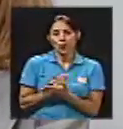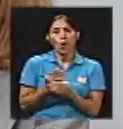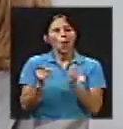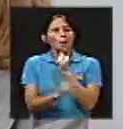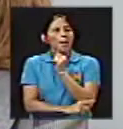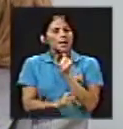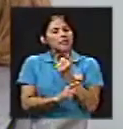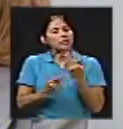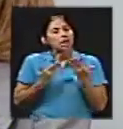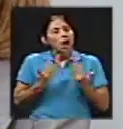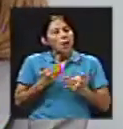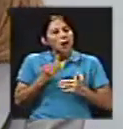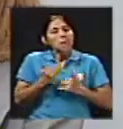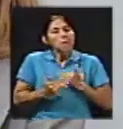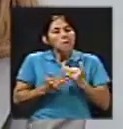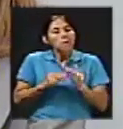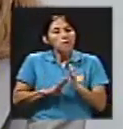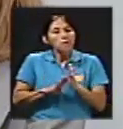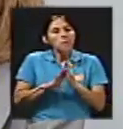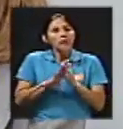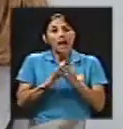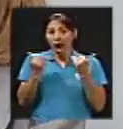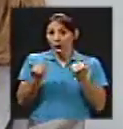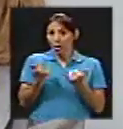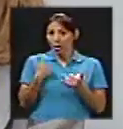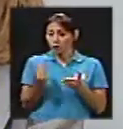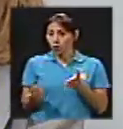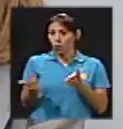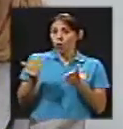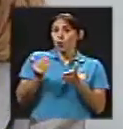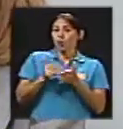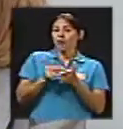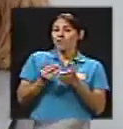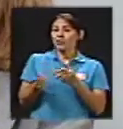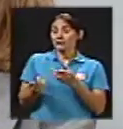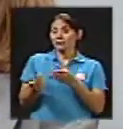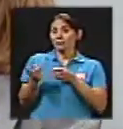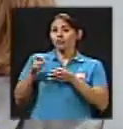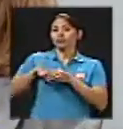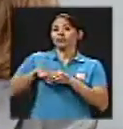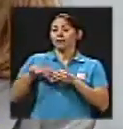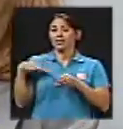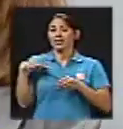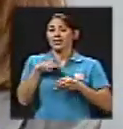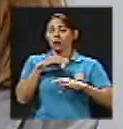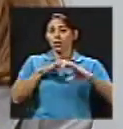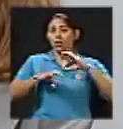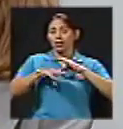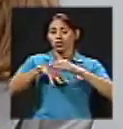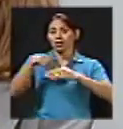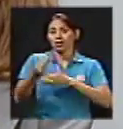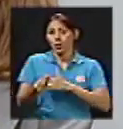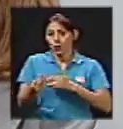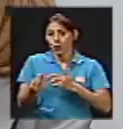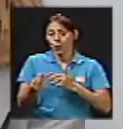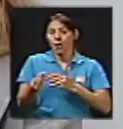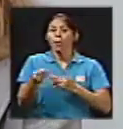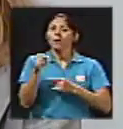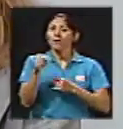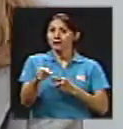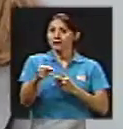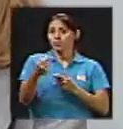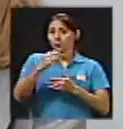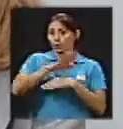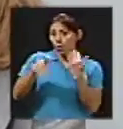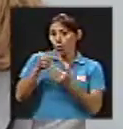adelantados. Y ahora que regreso al Ministerio de Comercio Exterior, pues de alguna manera me permitió traer también ese